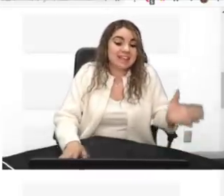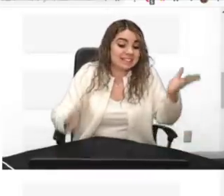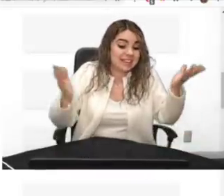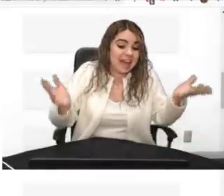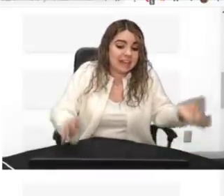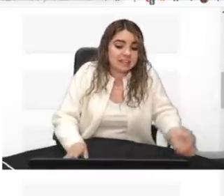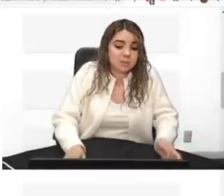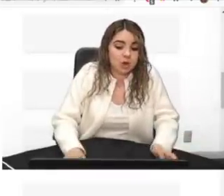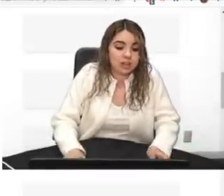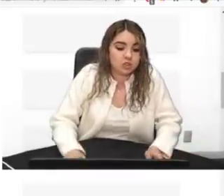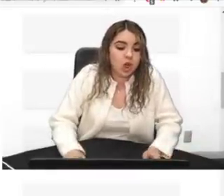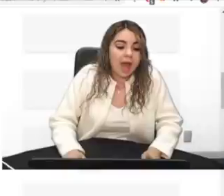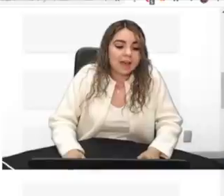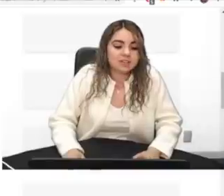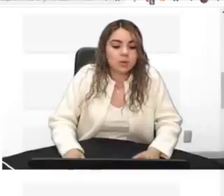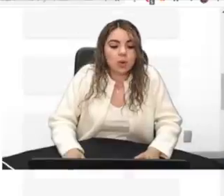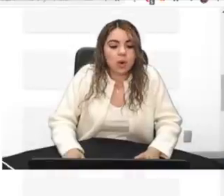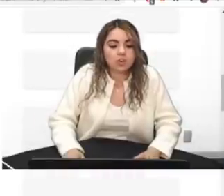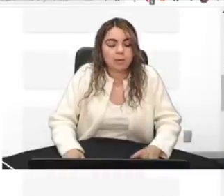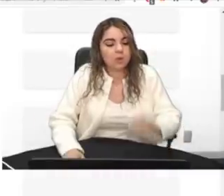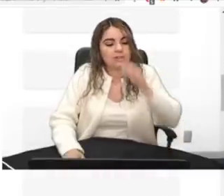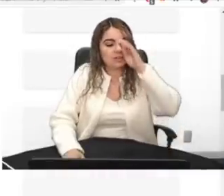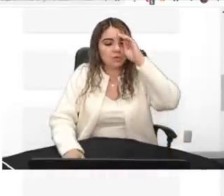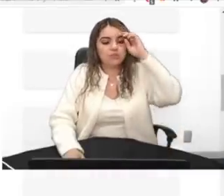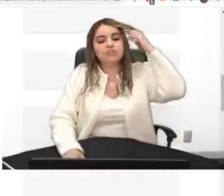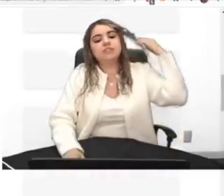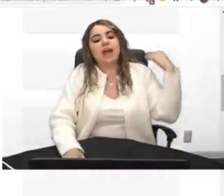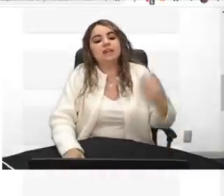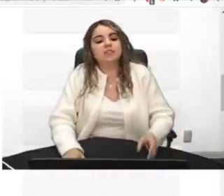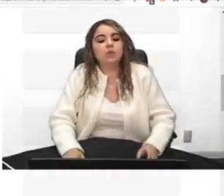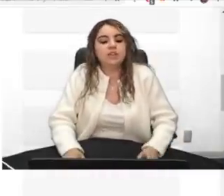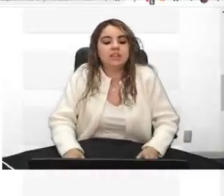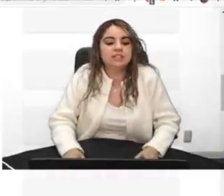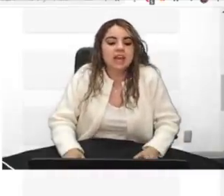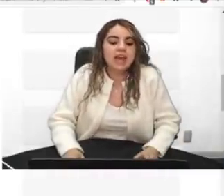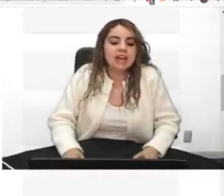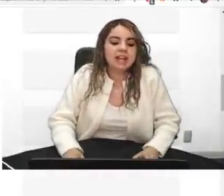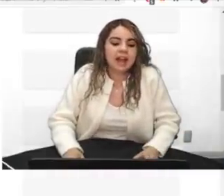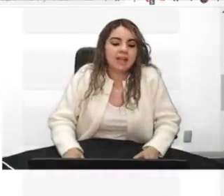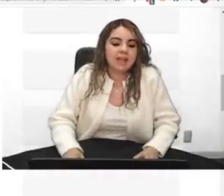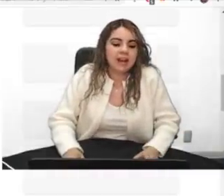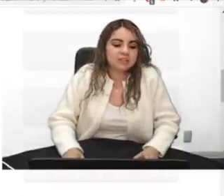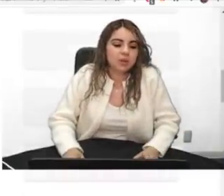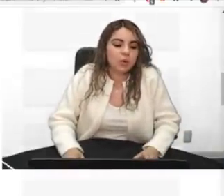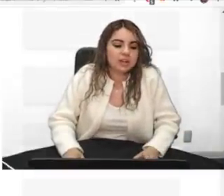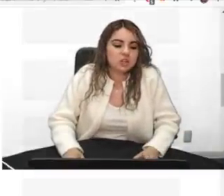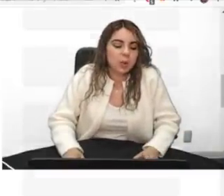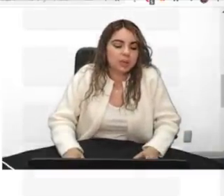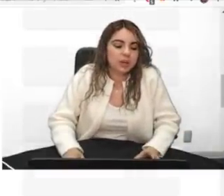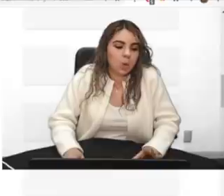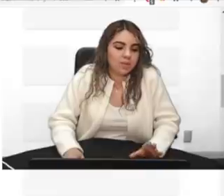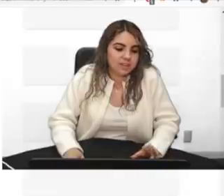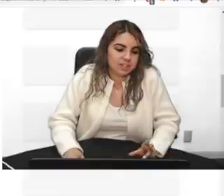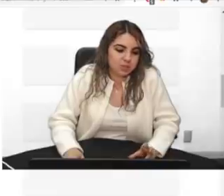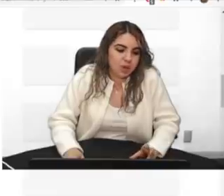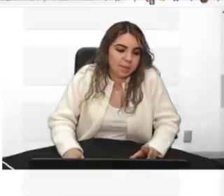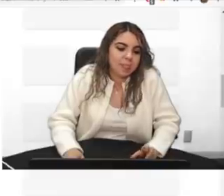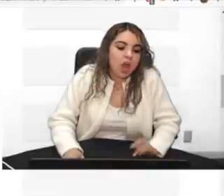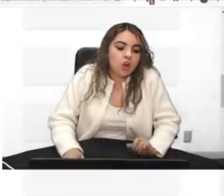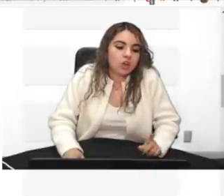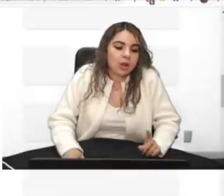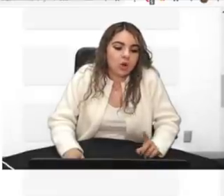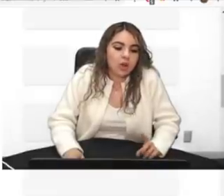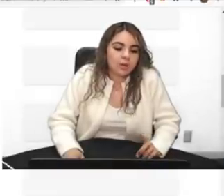debe a las señales de progreso hacia un acuerdo para un estímulo fiscal estadounidense y la llegada de las vacunas contra el